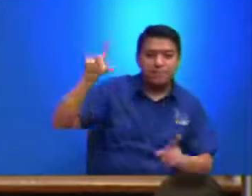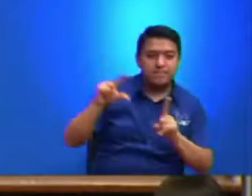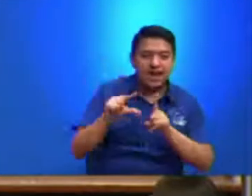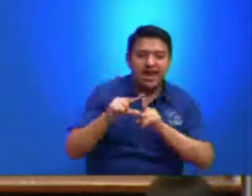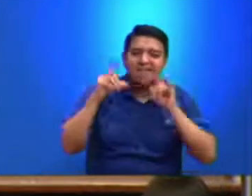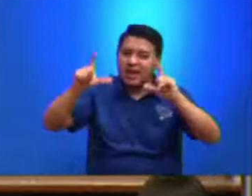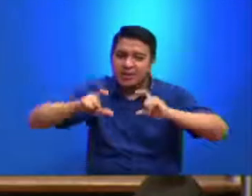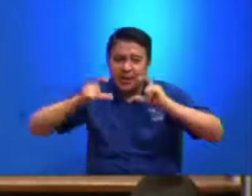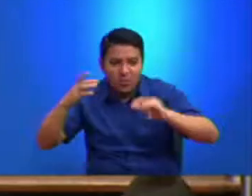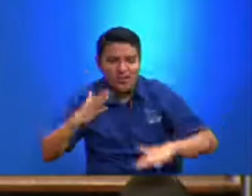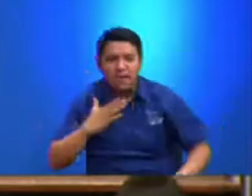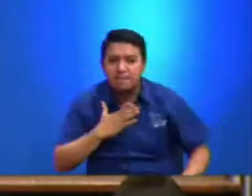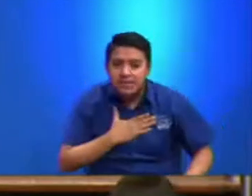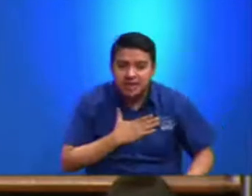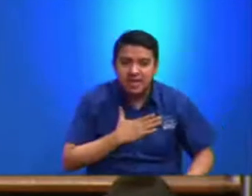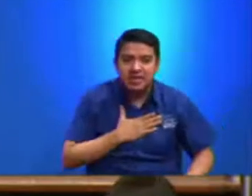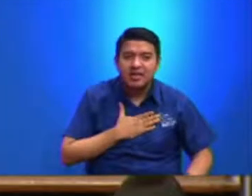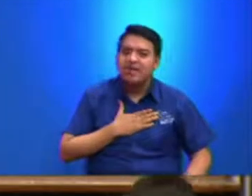legalista,